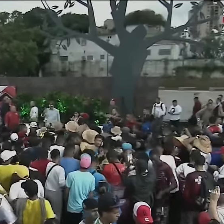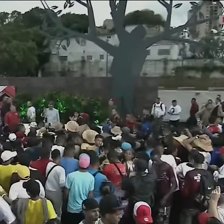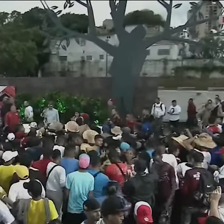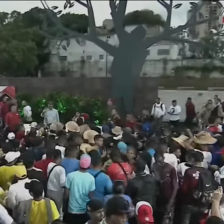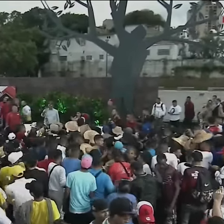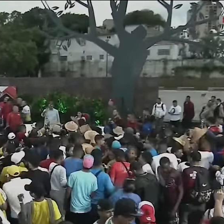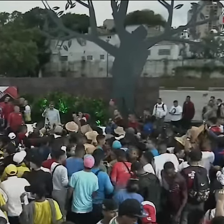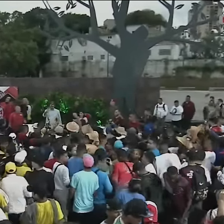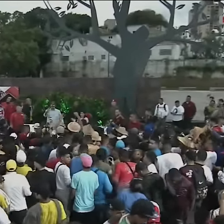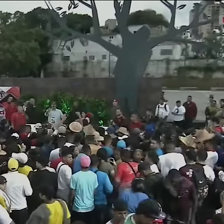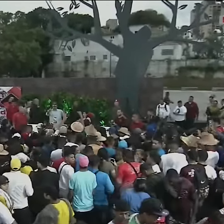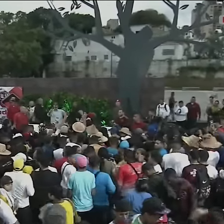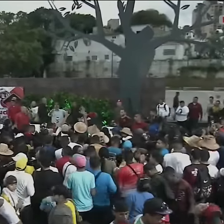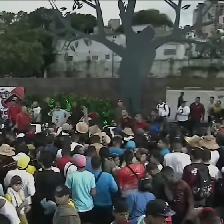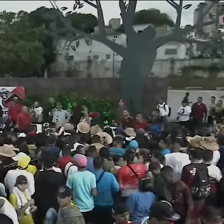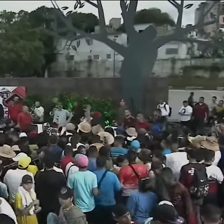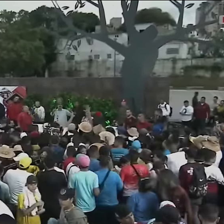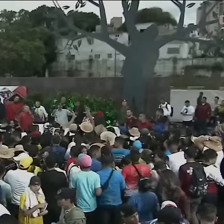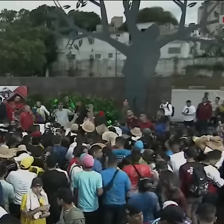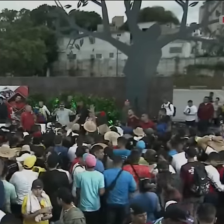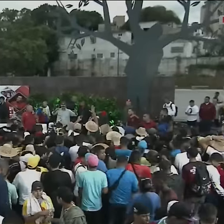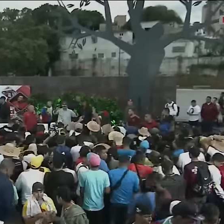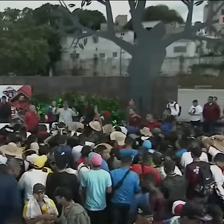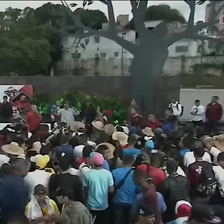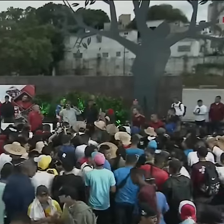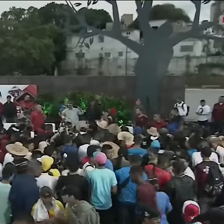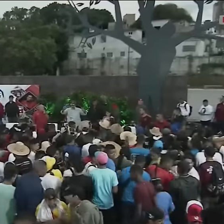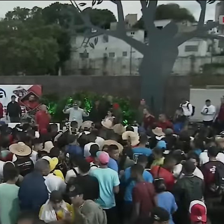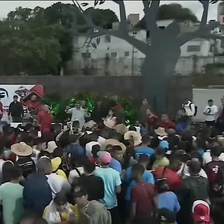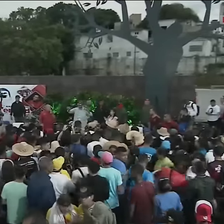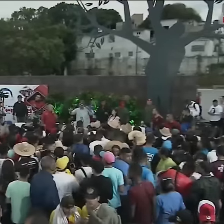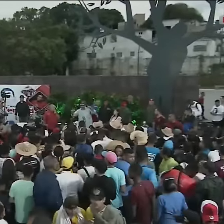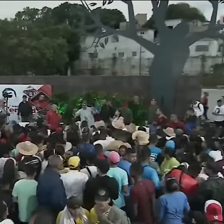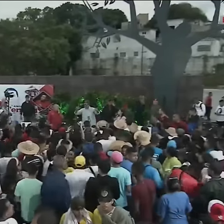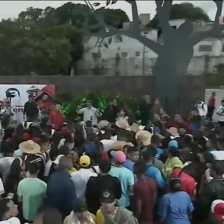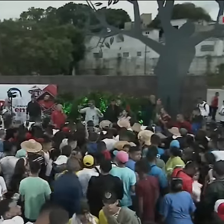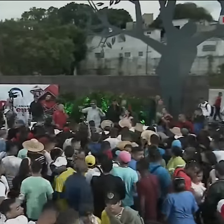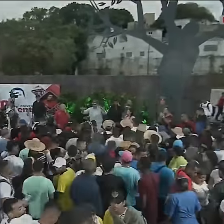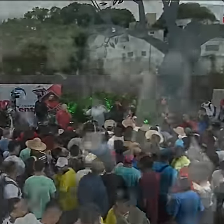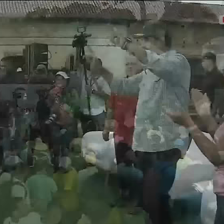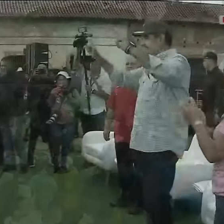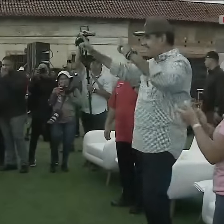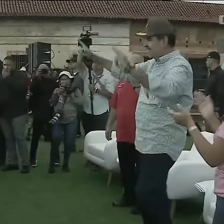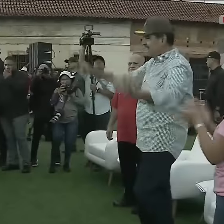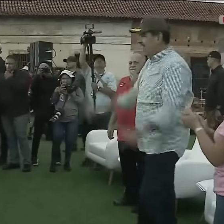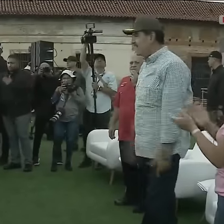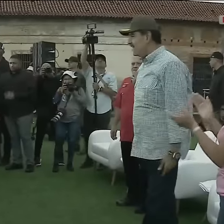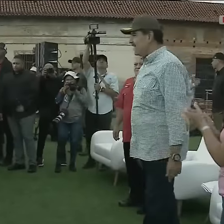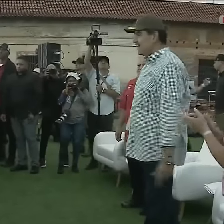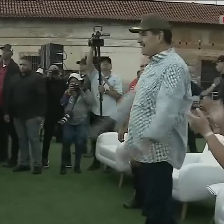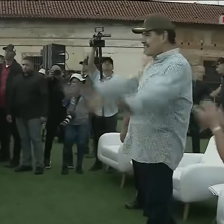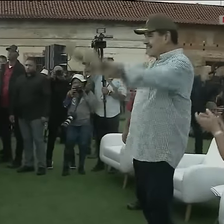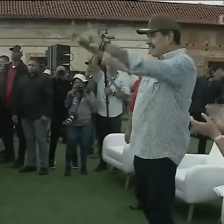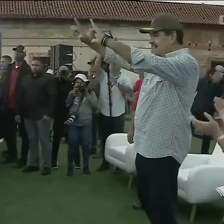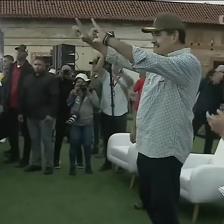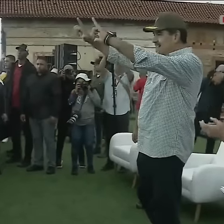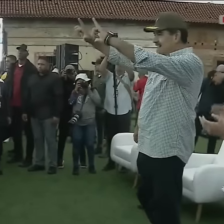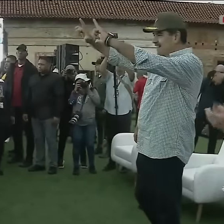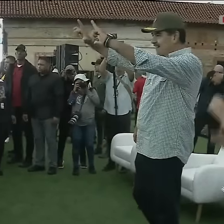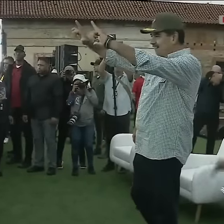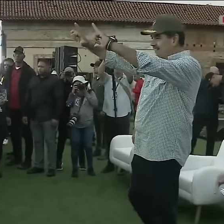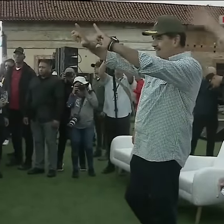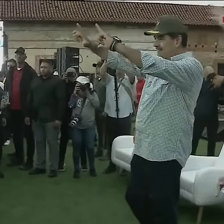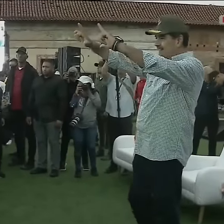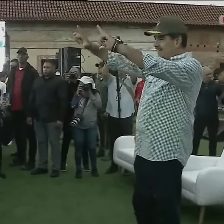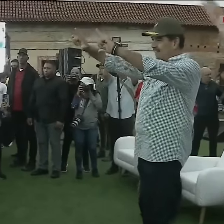que estudia, juventud que lucha, juventud que sueña, se siente y se escucha. Juventud